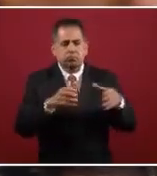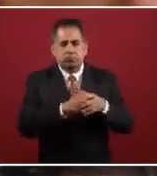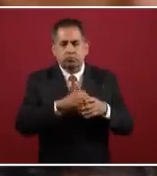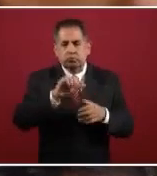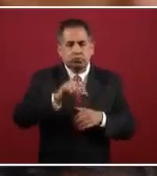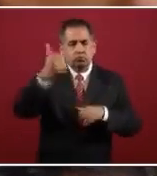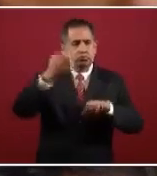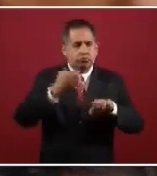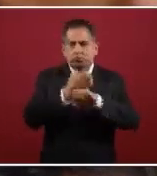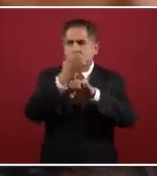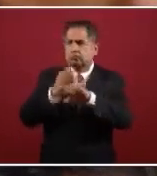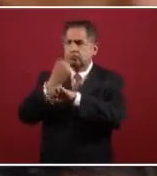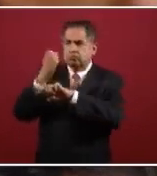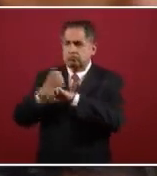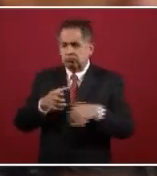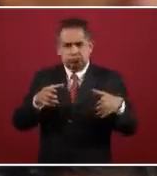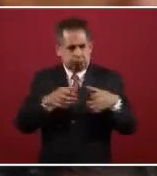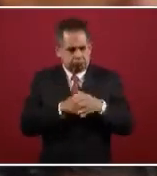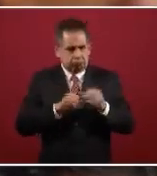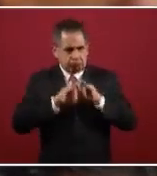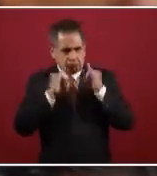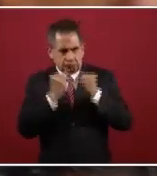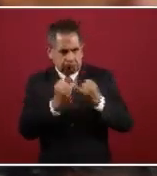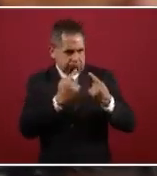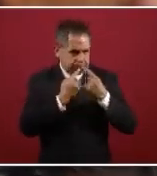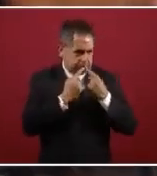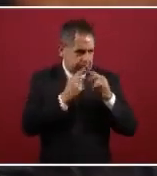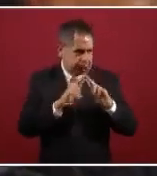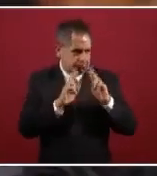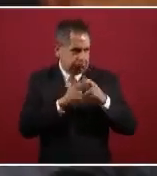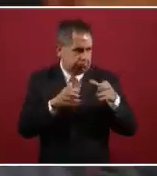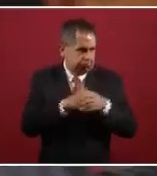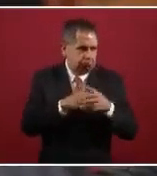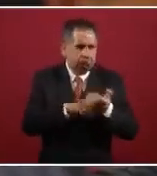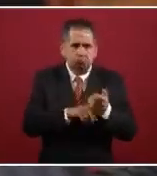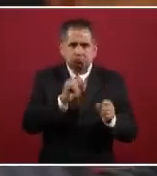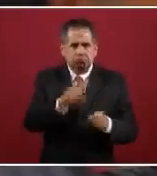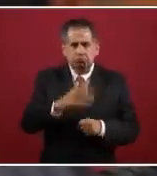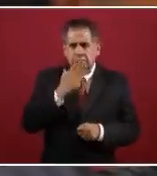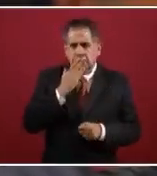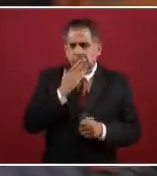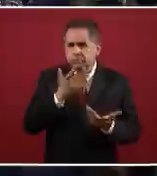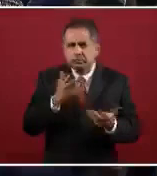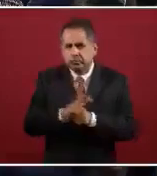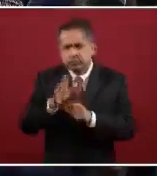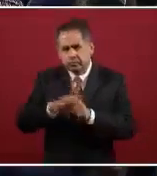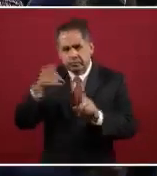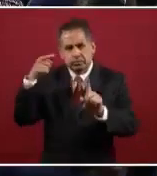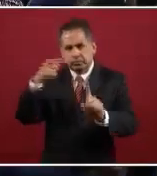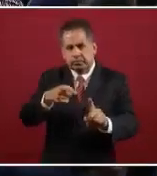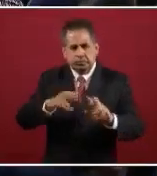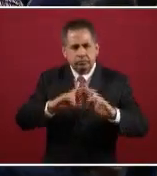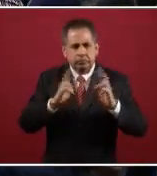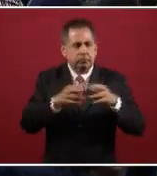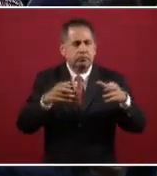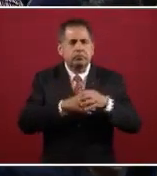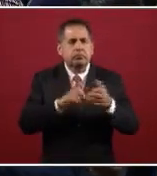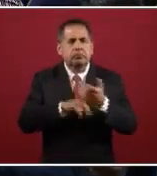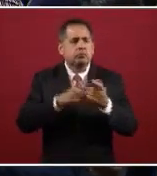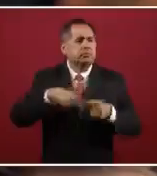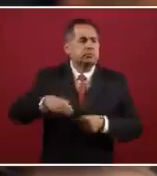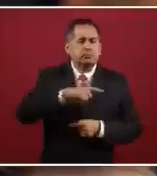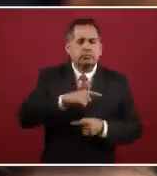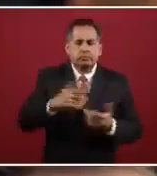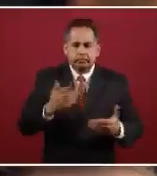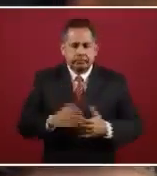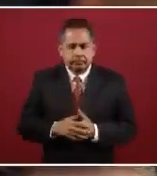otros estados que ha tenido, al igual que Sonora? ¿Cuál es el objetivo de estas reuniones para usted? Y si me